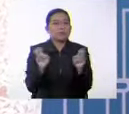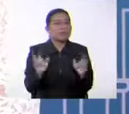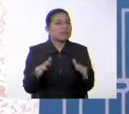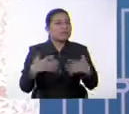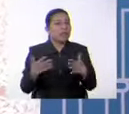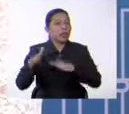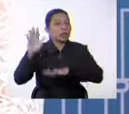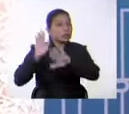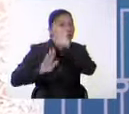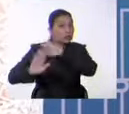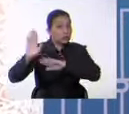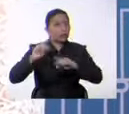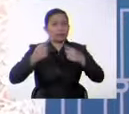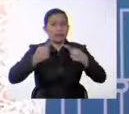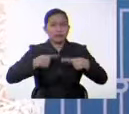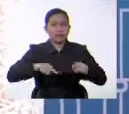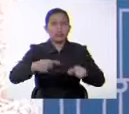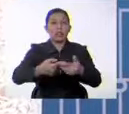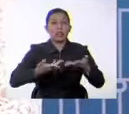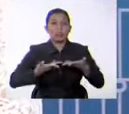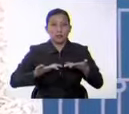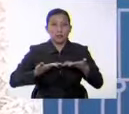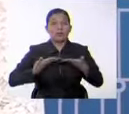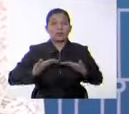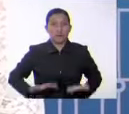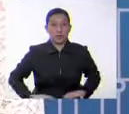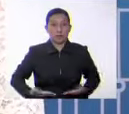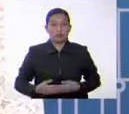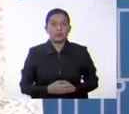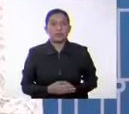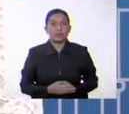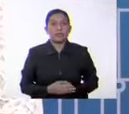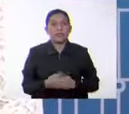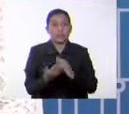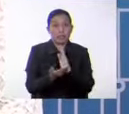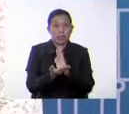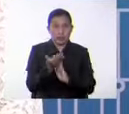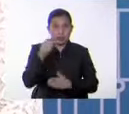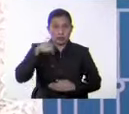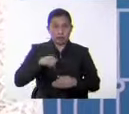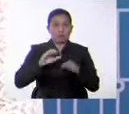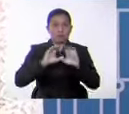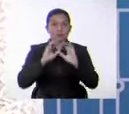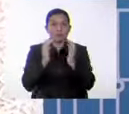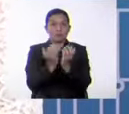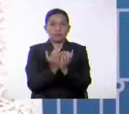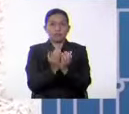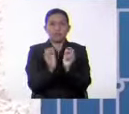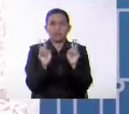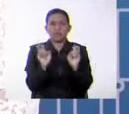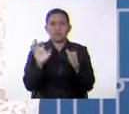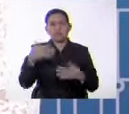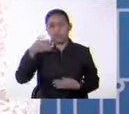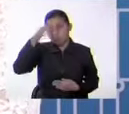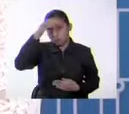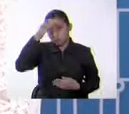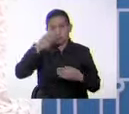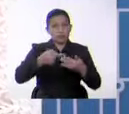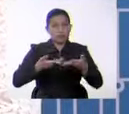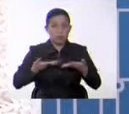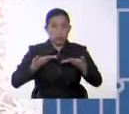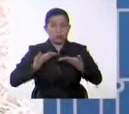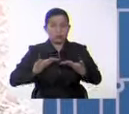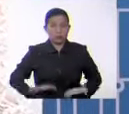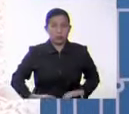historia y la vigencia de los derechos humanos. En el desarrollo de esta clase vamos a determinar el concepto de derechos humanos